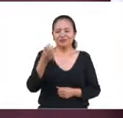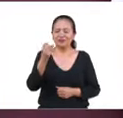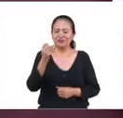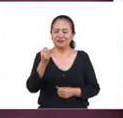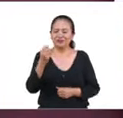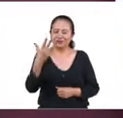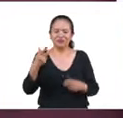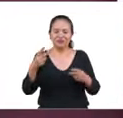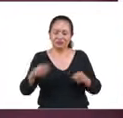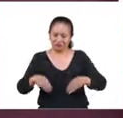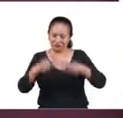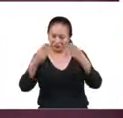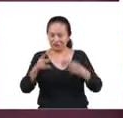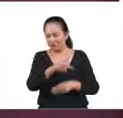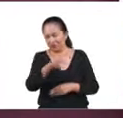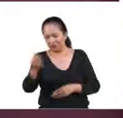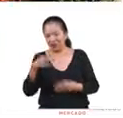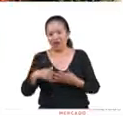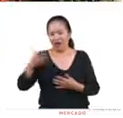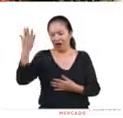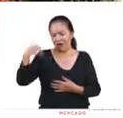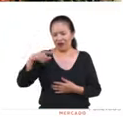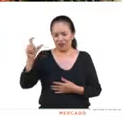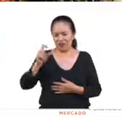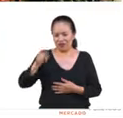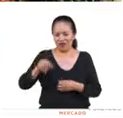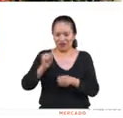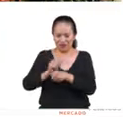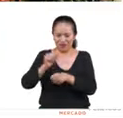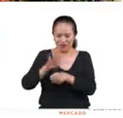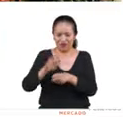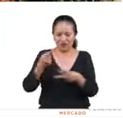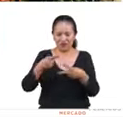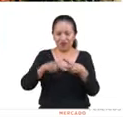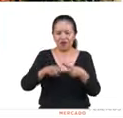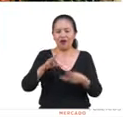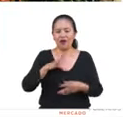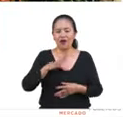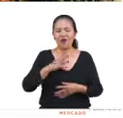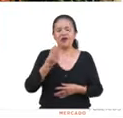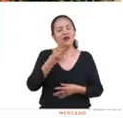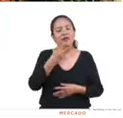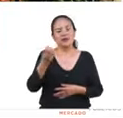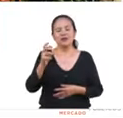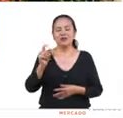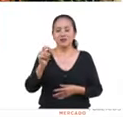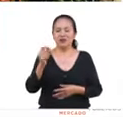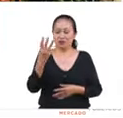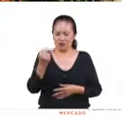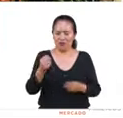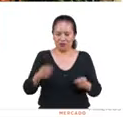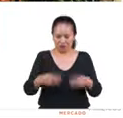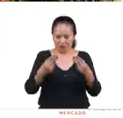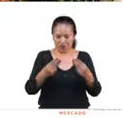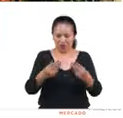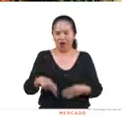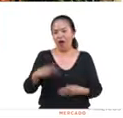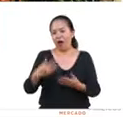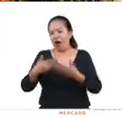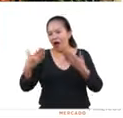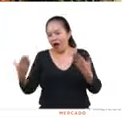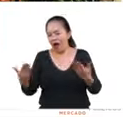públicos. Cuando esta administración inició su gestión, había 329 mercados. Con la jefa de gobierno